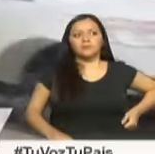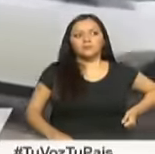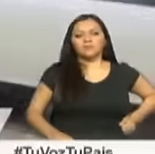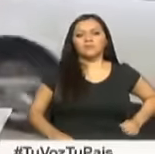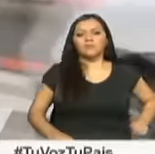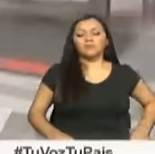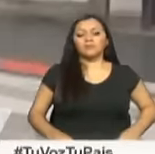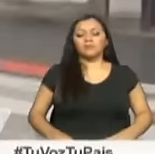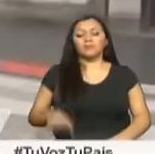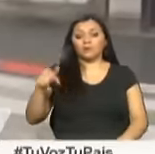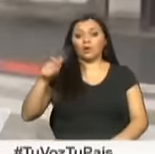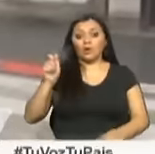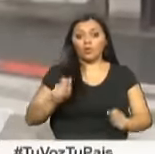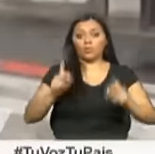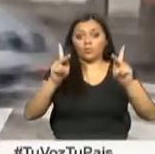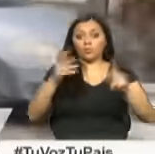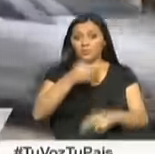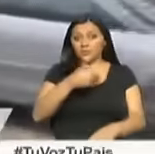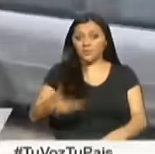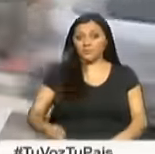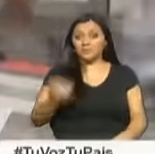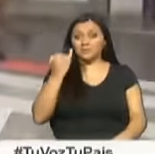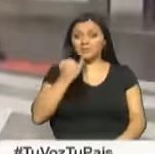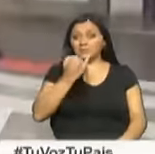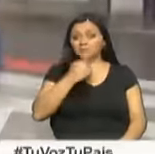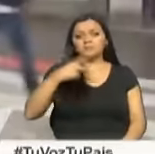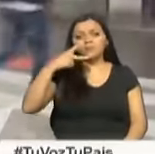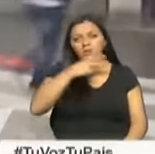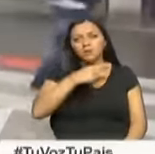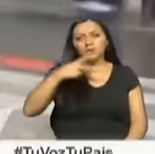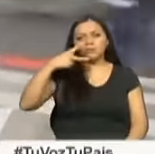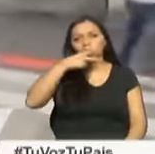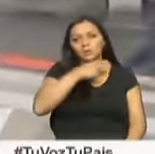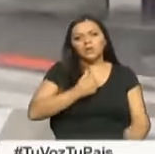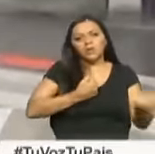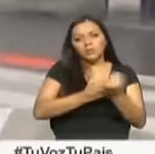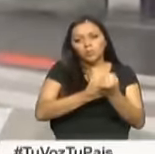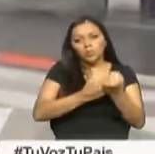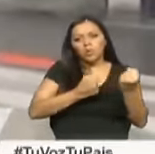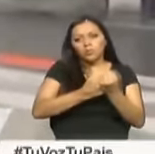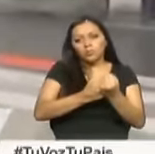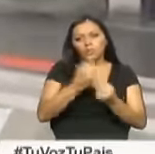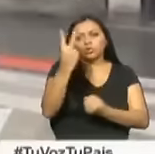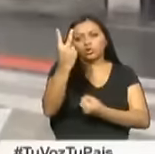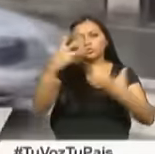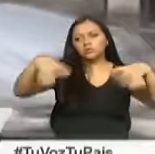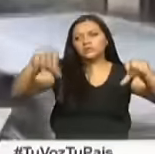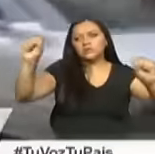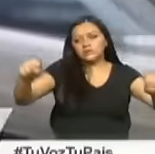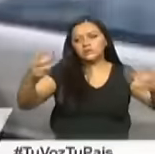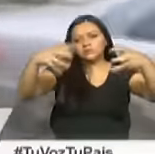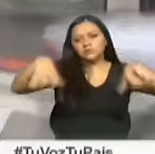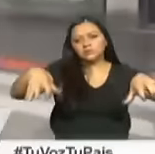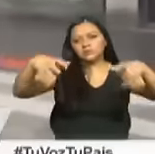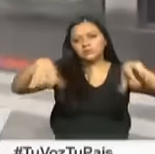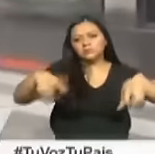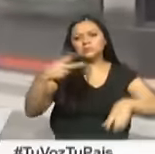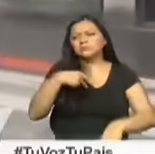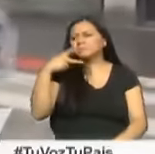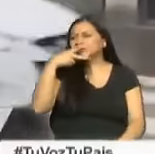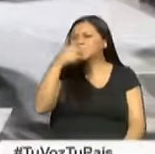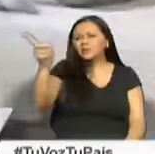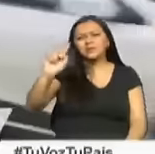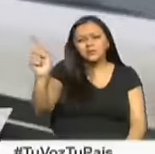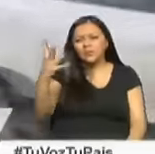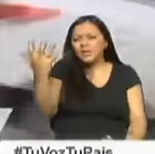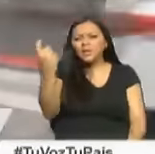Era una oportunidad para que Netanyahu dejara de mentir sobre su apoyo a la solución de dos estados. Todos sabíamos que estaban mintiendo en ese asunto